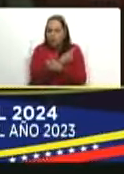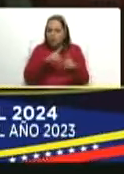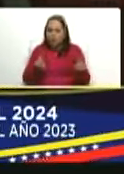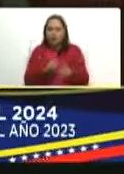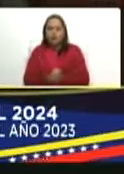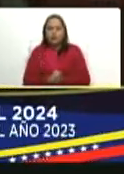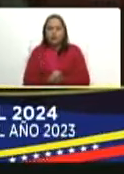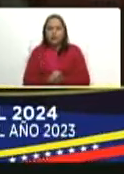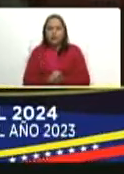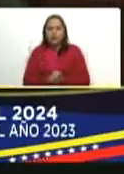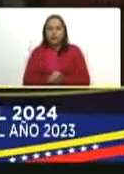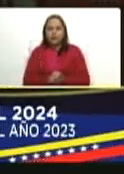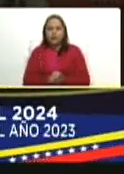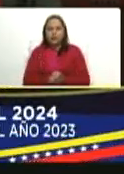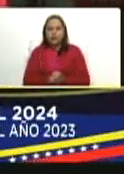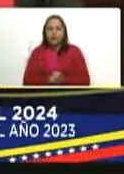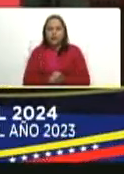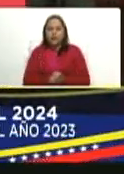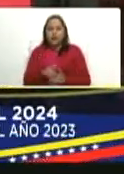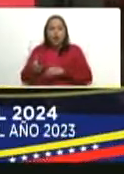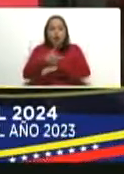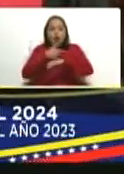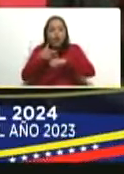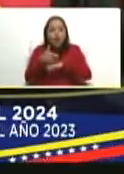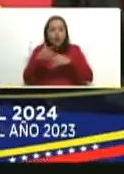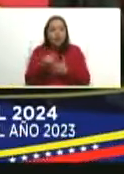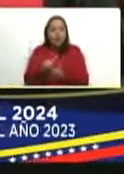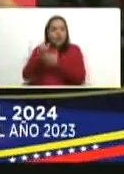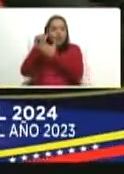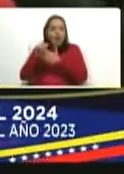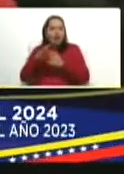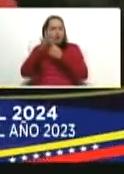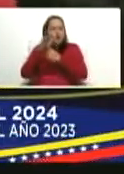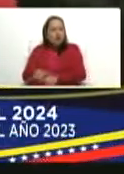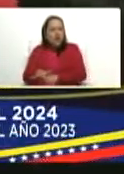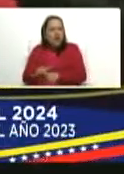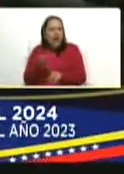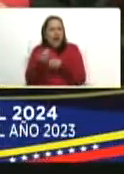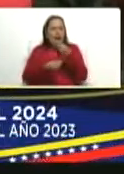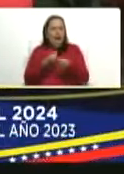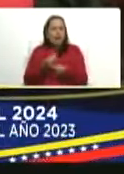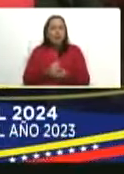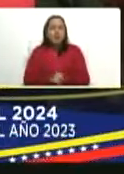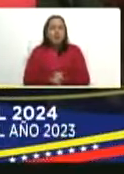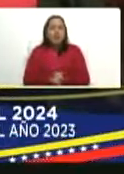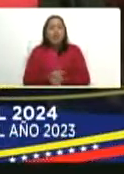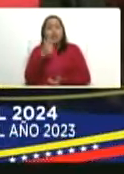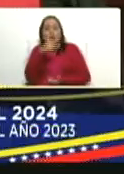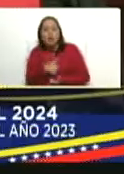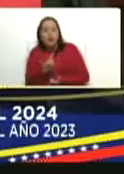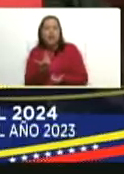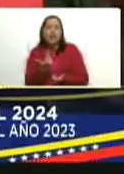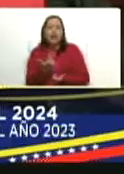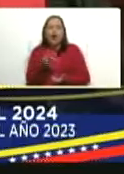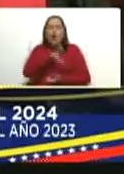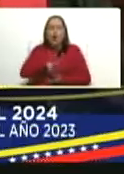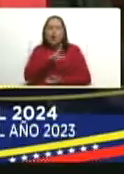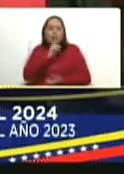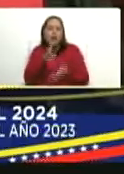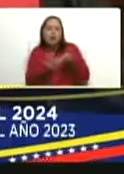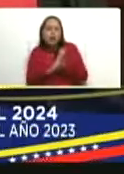los estados guiados por el autoritarismo de mercado y por el fascismo financiero